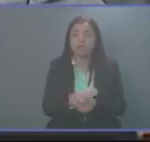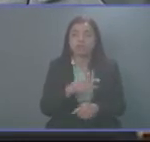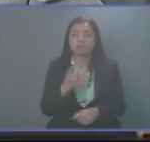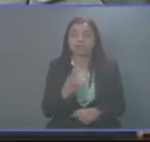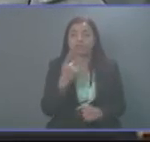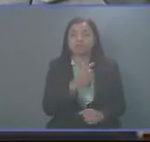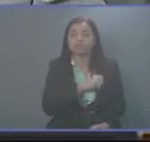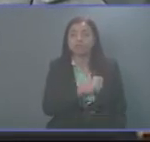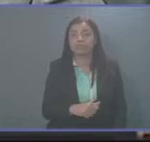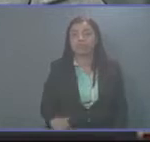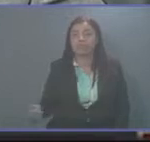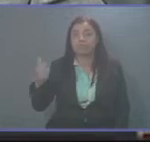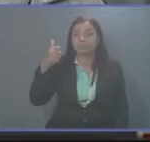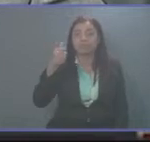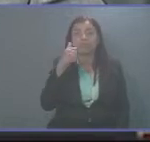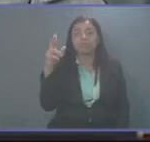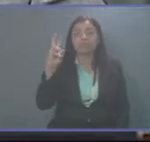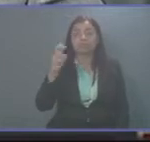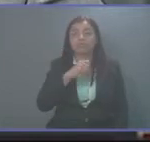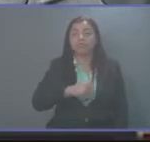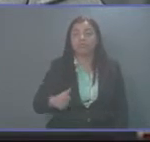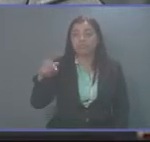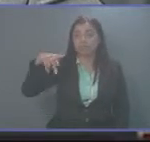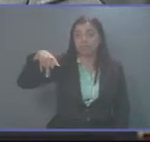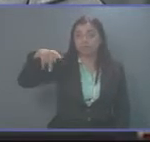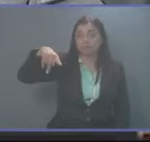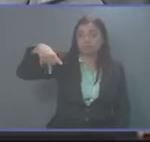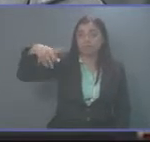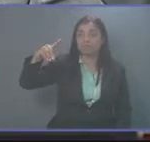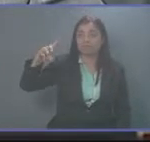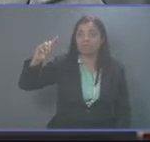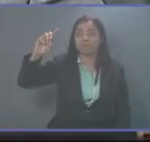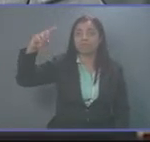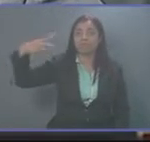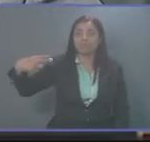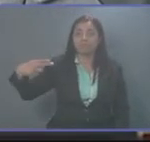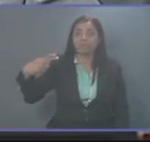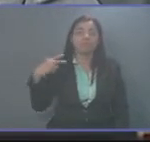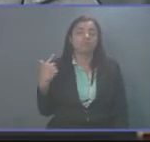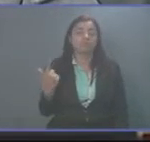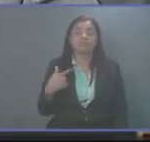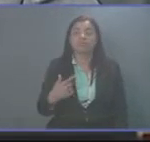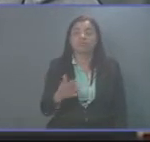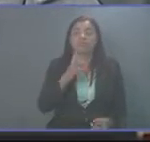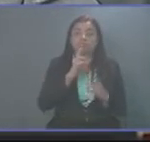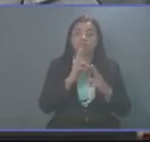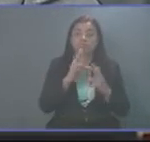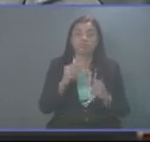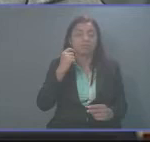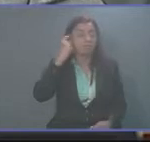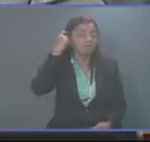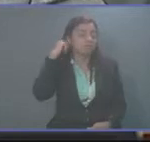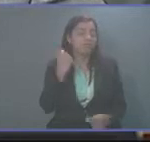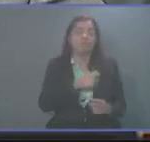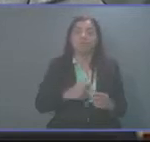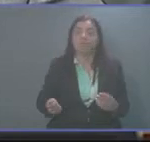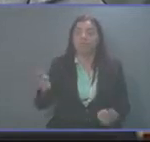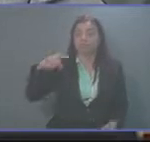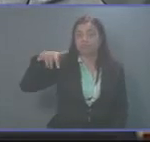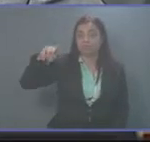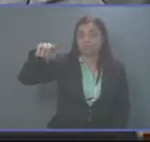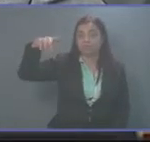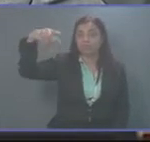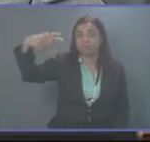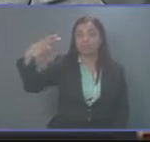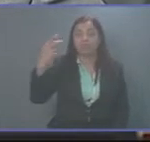tan importante como el Procurador de Derechos Humanos. Las resoluciones del Procurador de